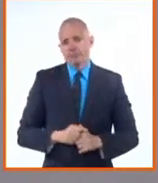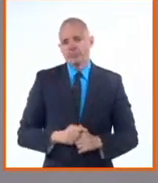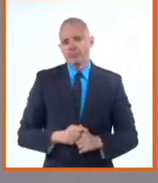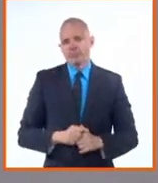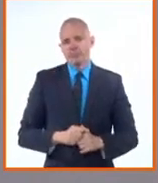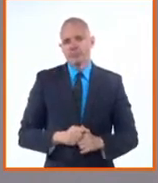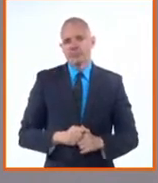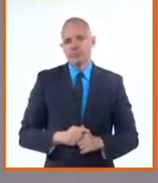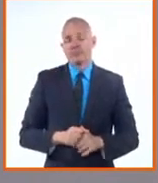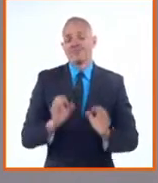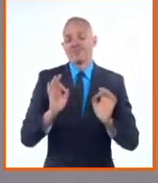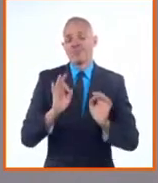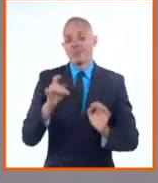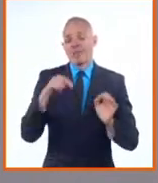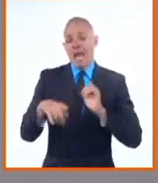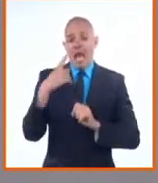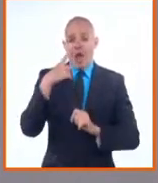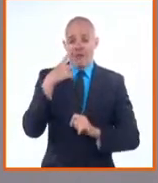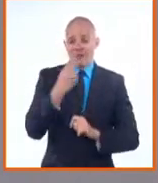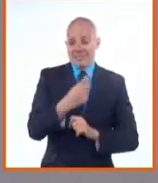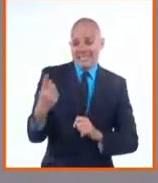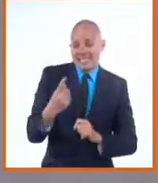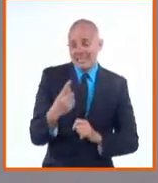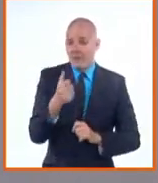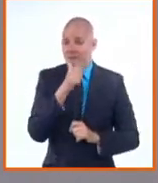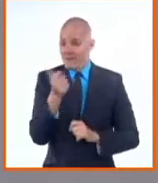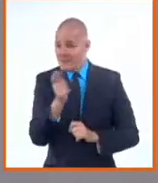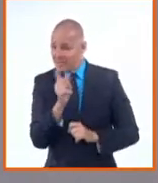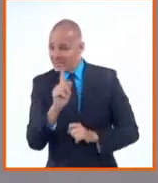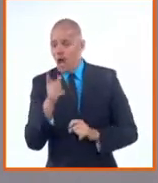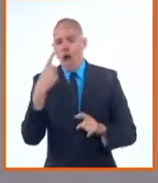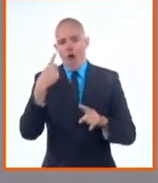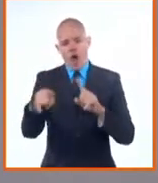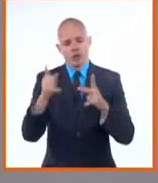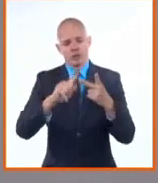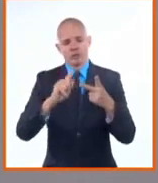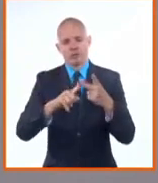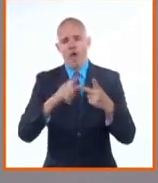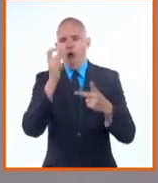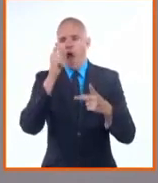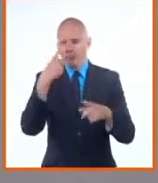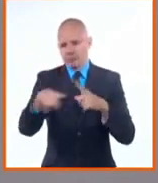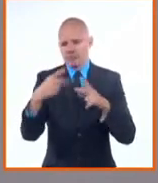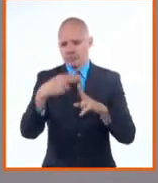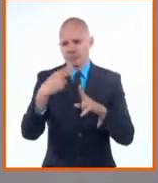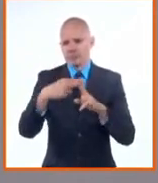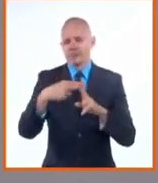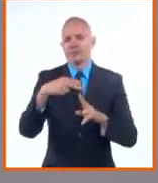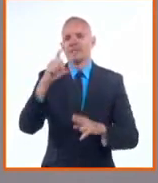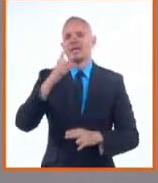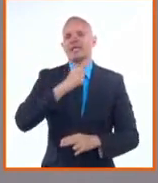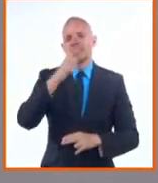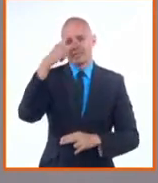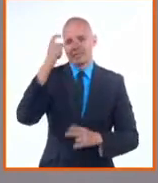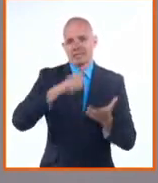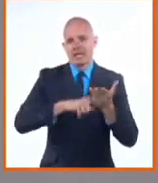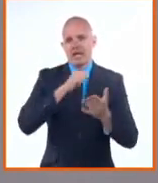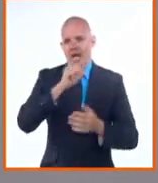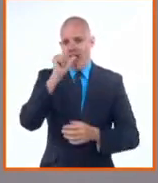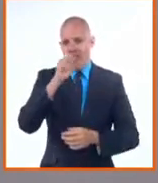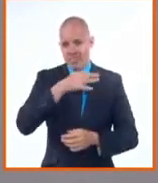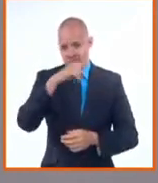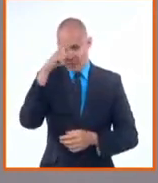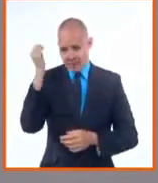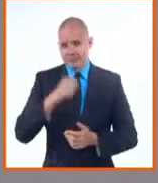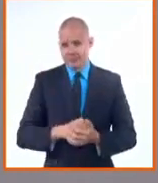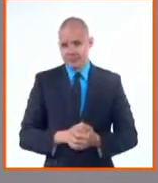más crítico más complejo como sucedió con Céspedes ambos tuvieron en la mano la posibilidad